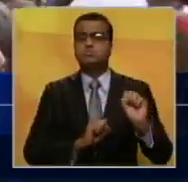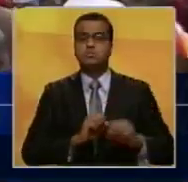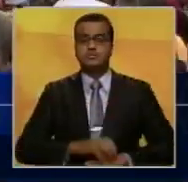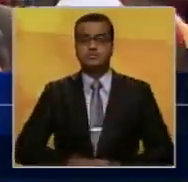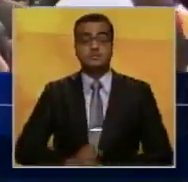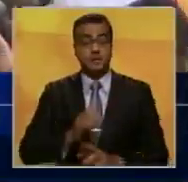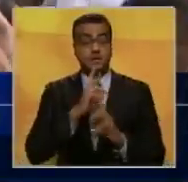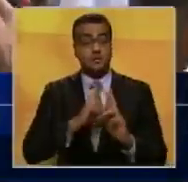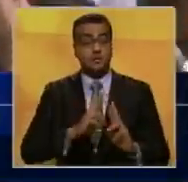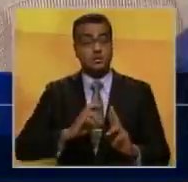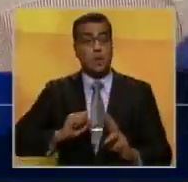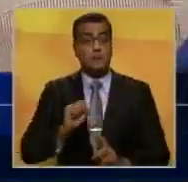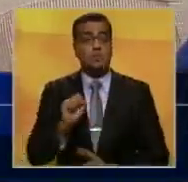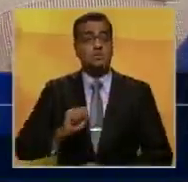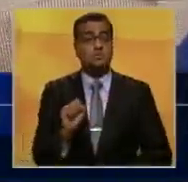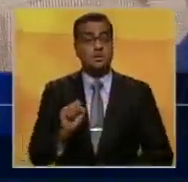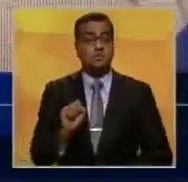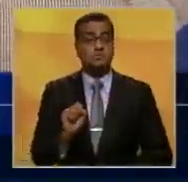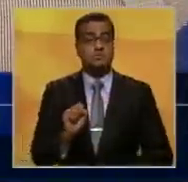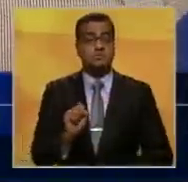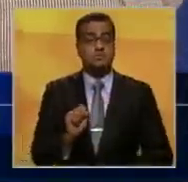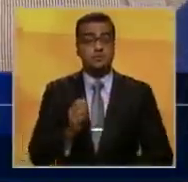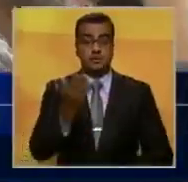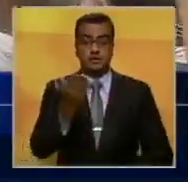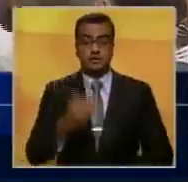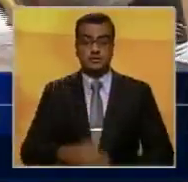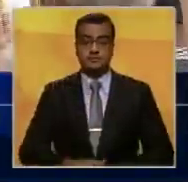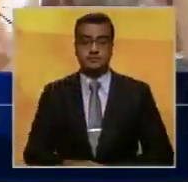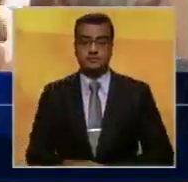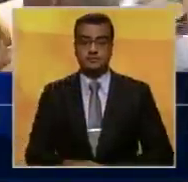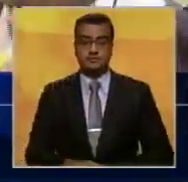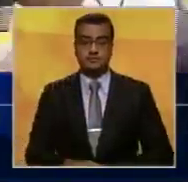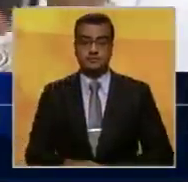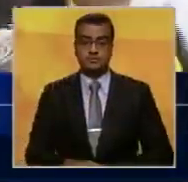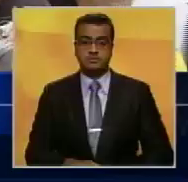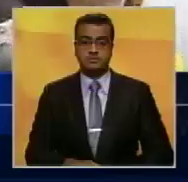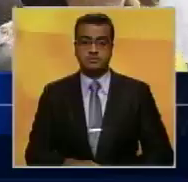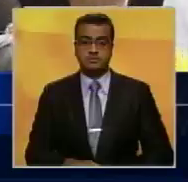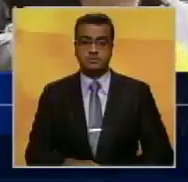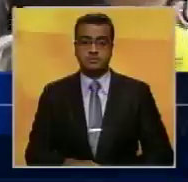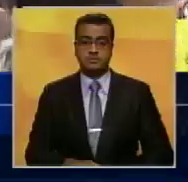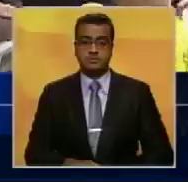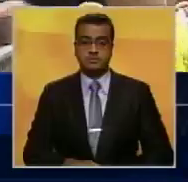La respuesta de los efectivos de seguridad fue esta.